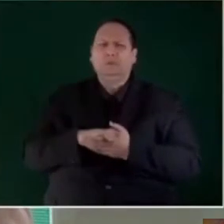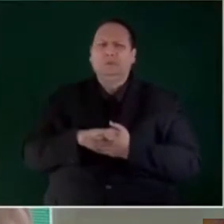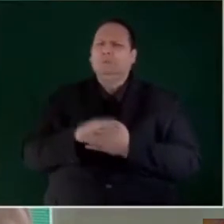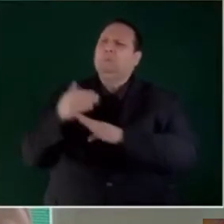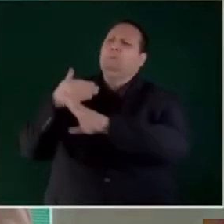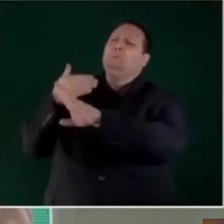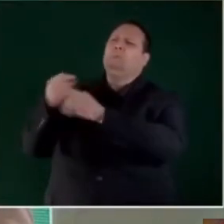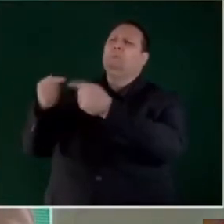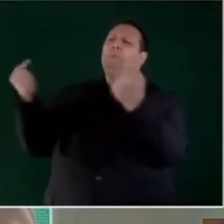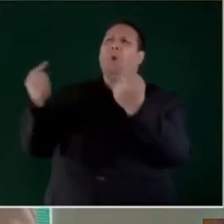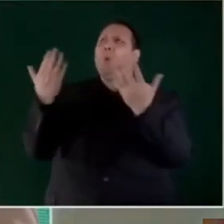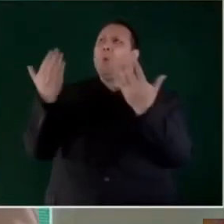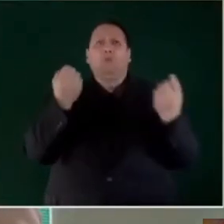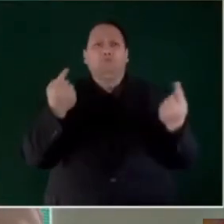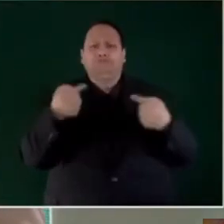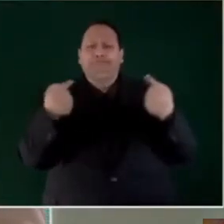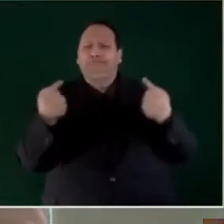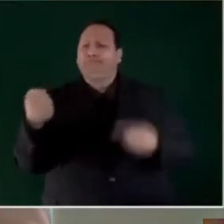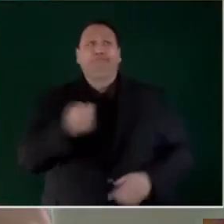opositor.